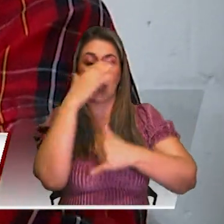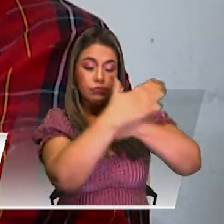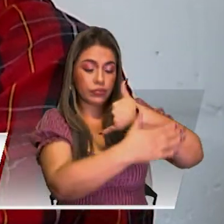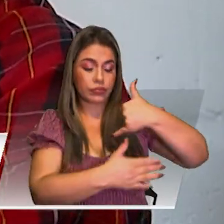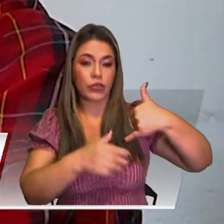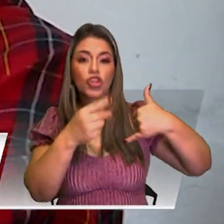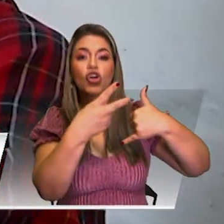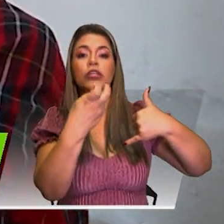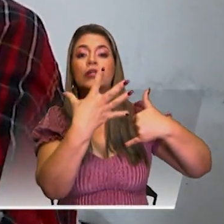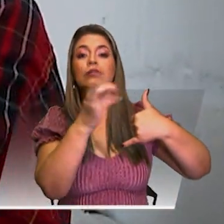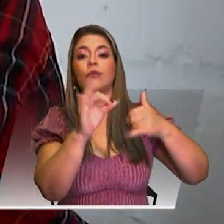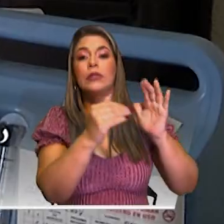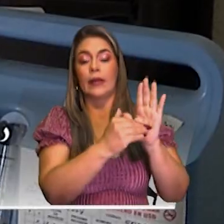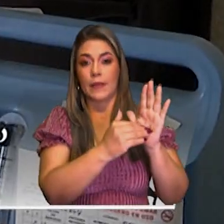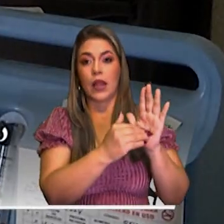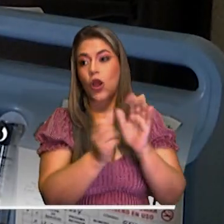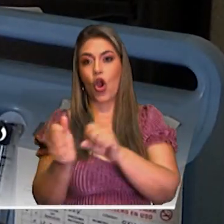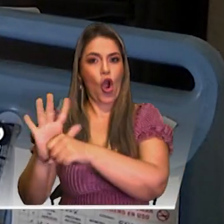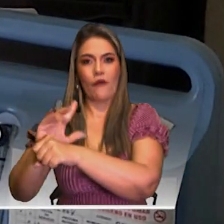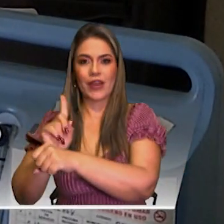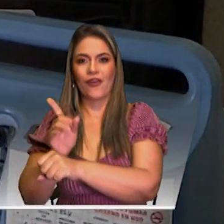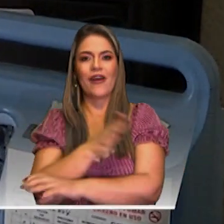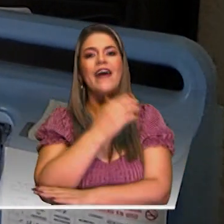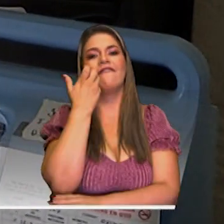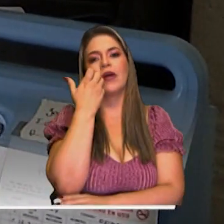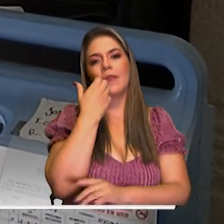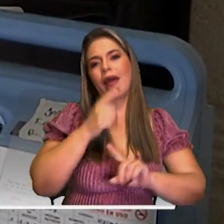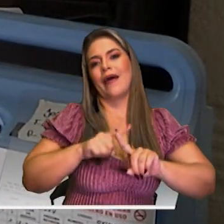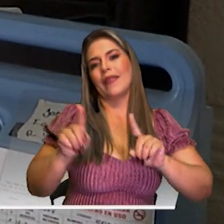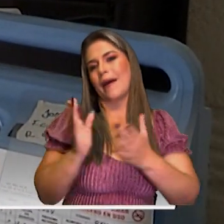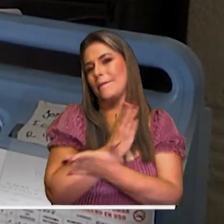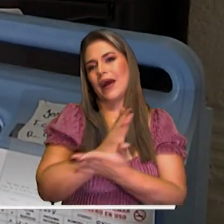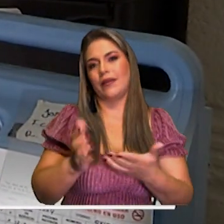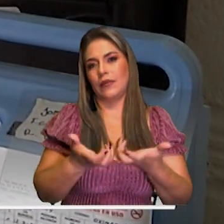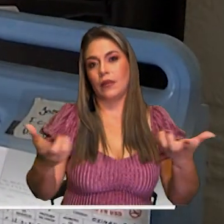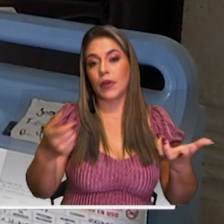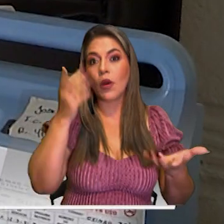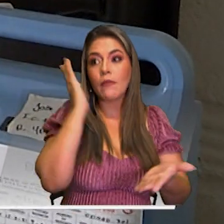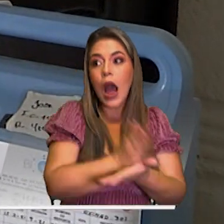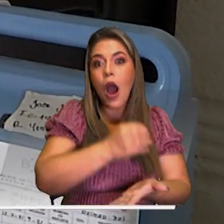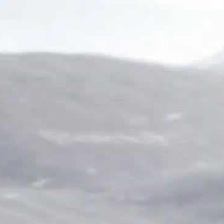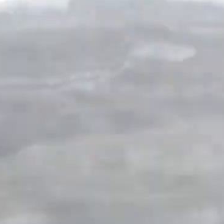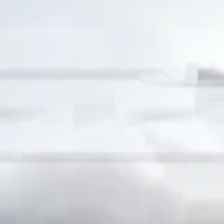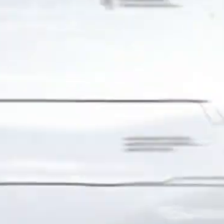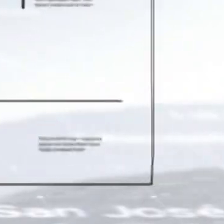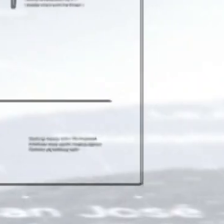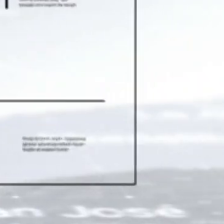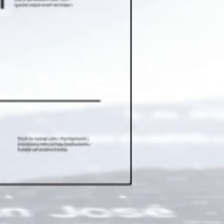Personas que corren el riesgo de morir si continúa y se agrava la escasez de oxígeno.